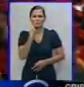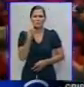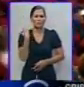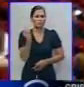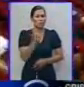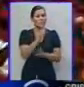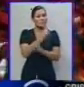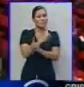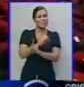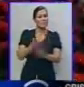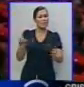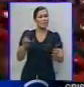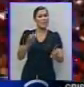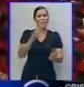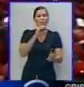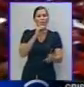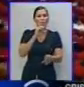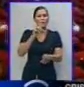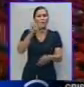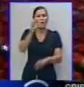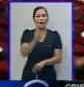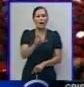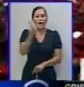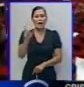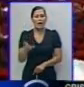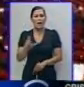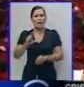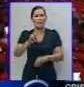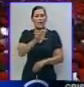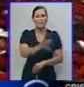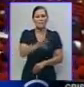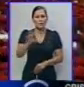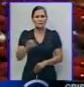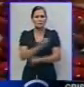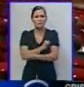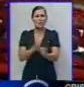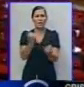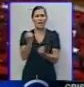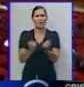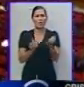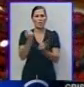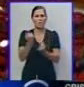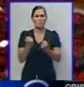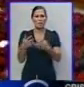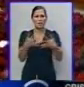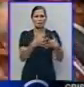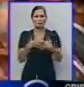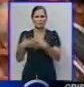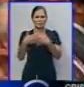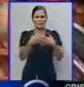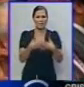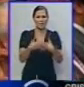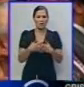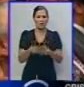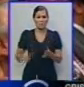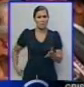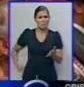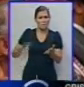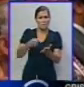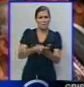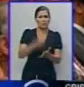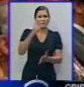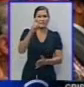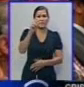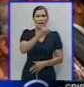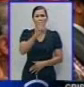que todo dependerá del poder de recuperación de la credibilidad de la economía americana. Con la inyección de al menos 70 mil